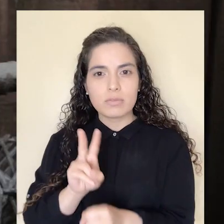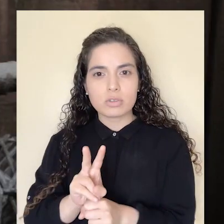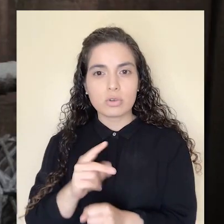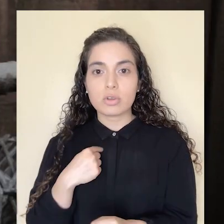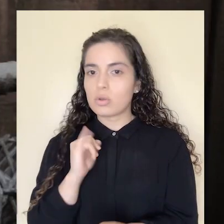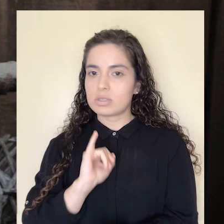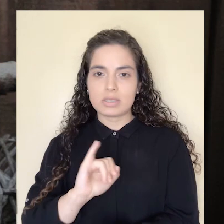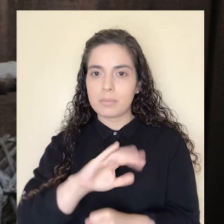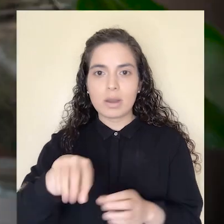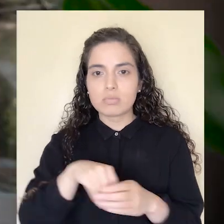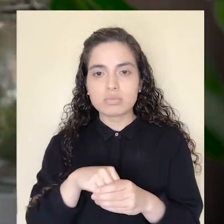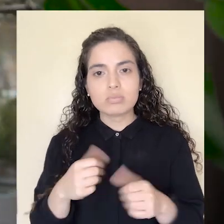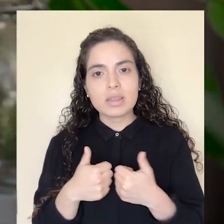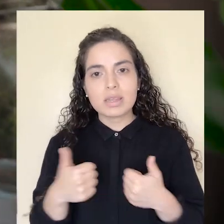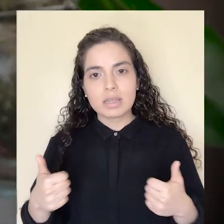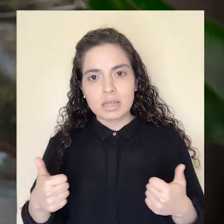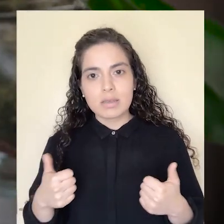Siempre estuve en directiva, por lo general,